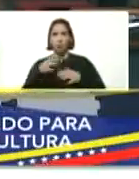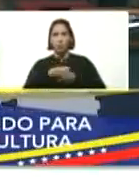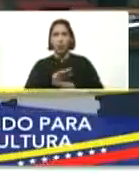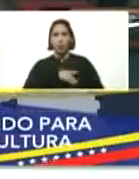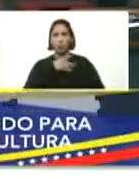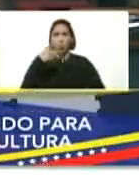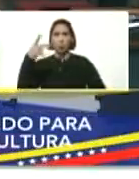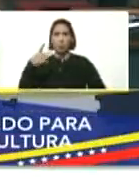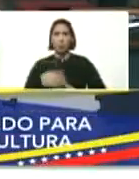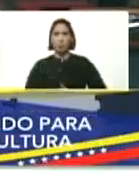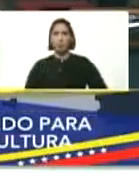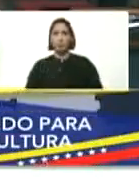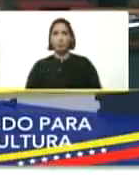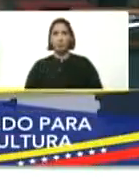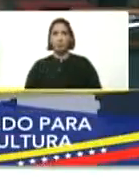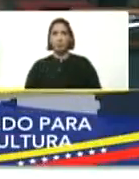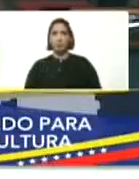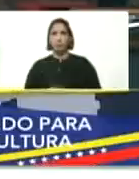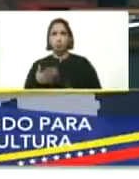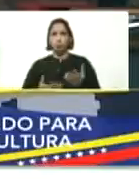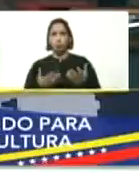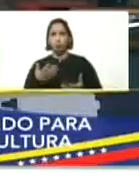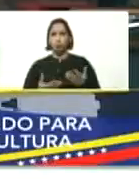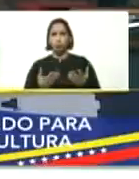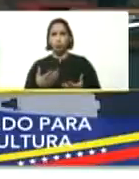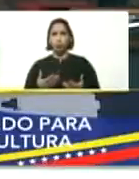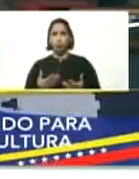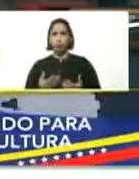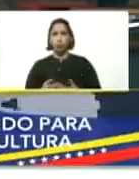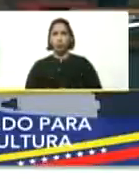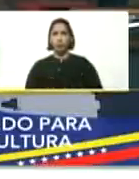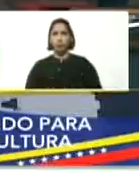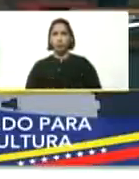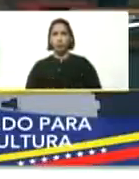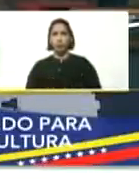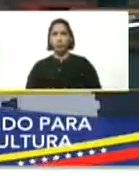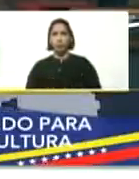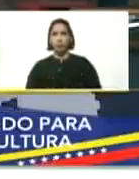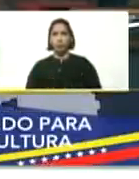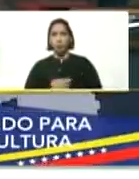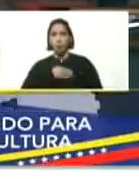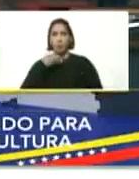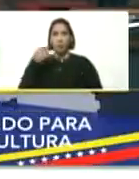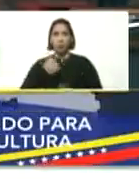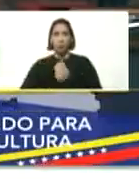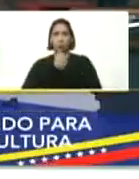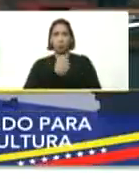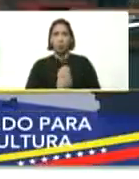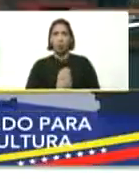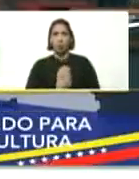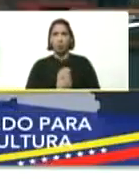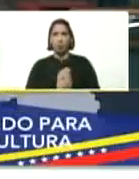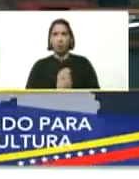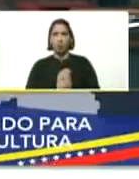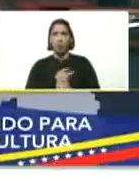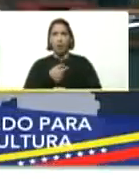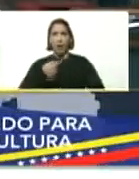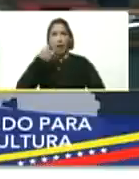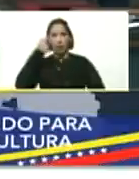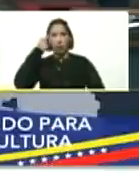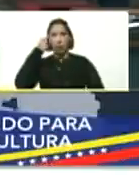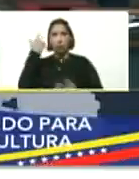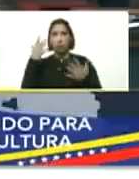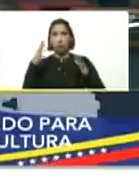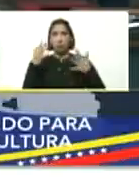poesía y culinaria. Se llama La espiga plateada, El espíritu amoroso del arroz. Míralo, famoso, vale, lo